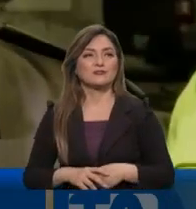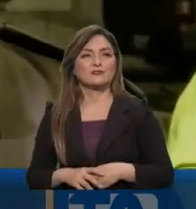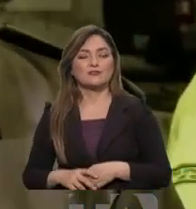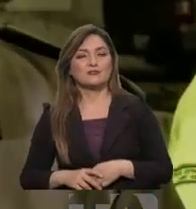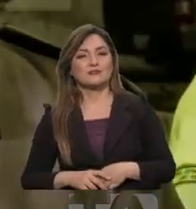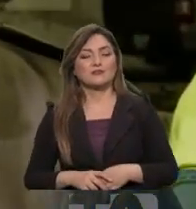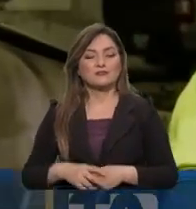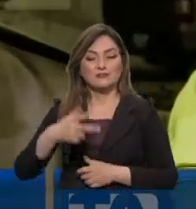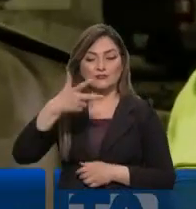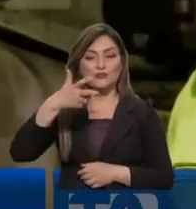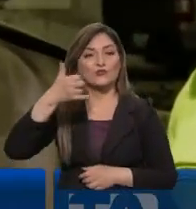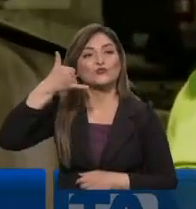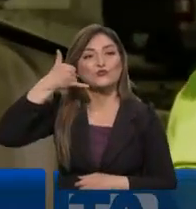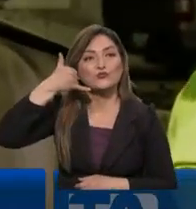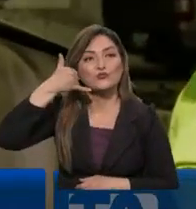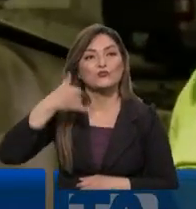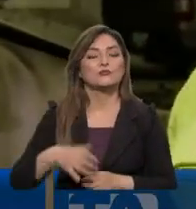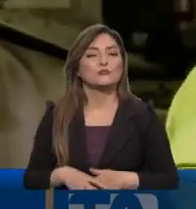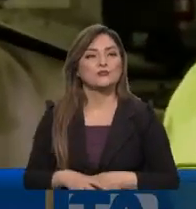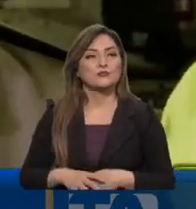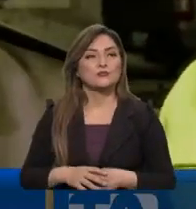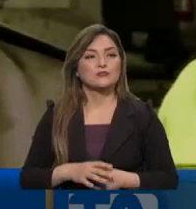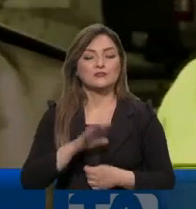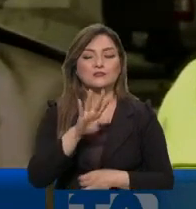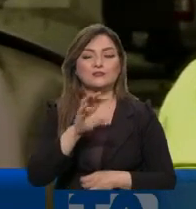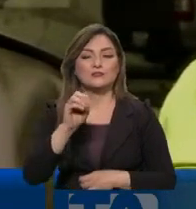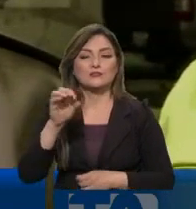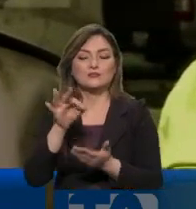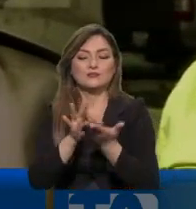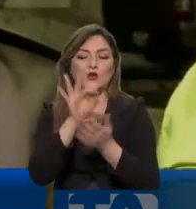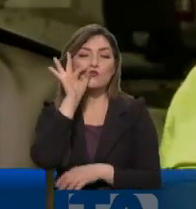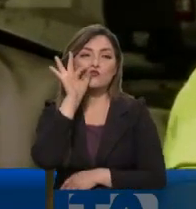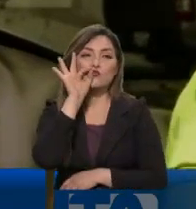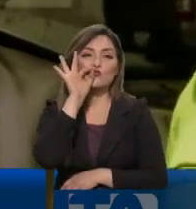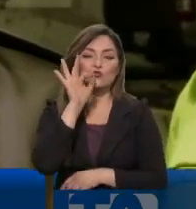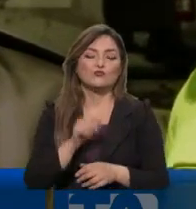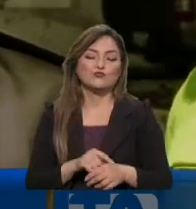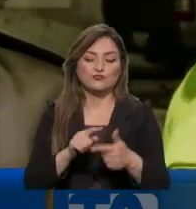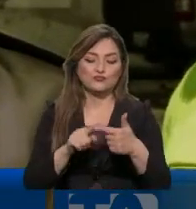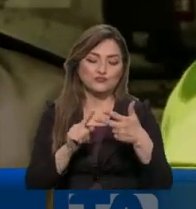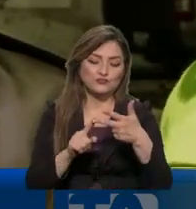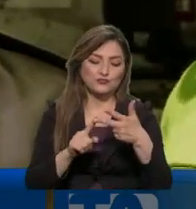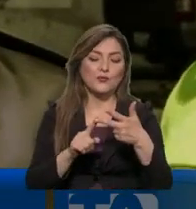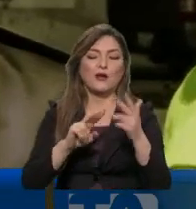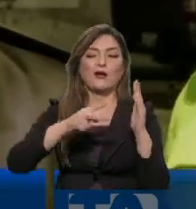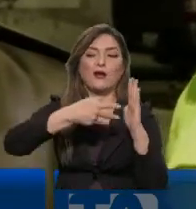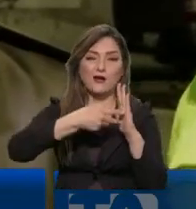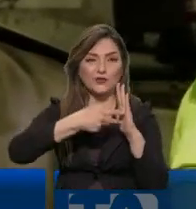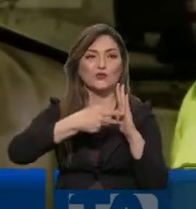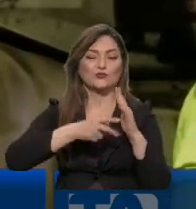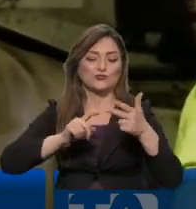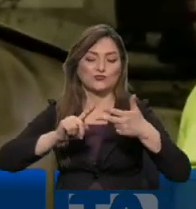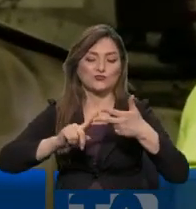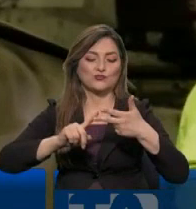13 móviles o terminales, igualmente 400 gramos de marihuana, varios